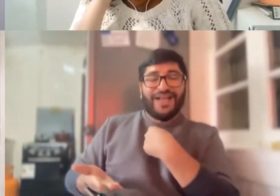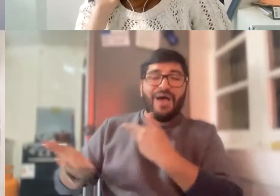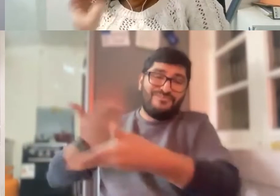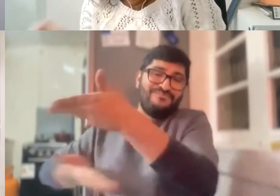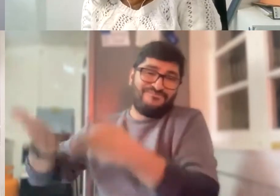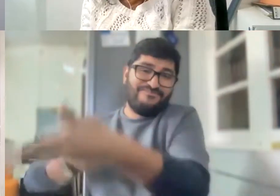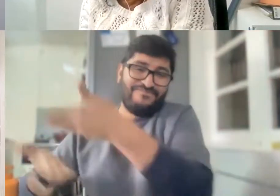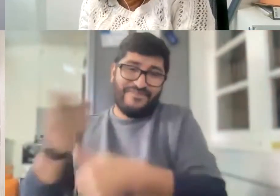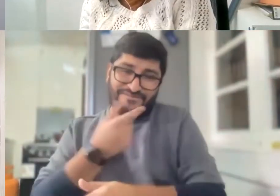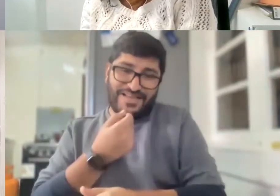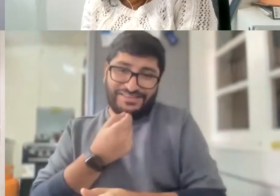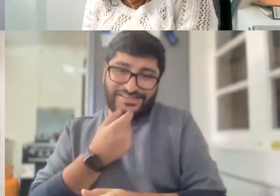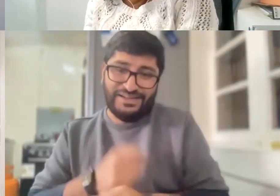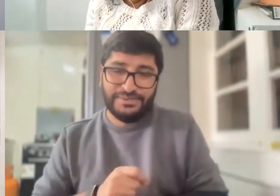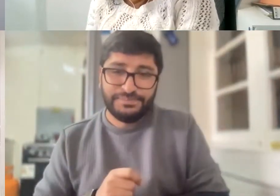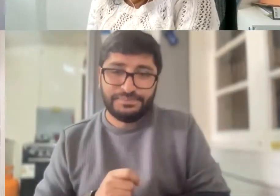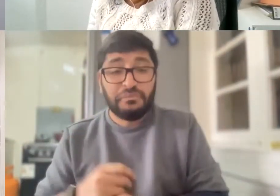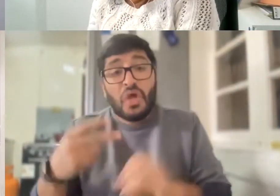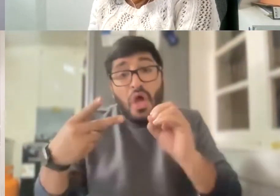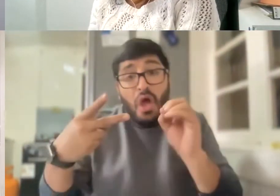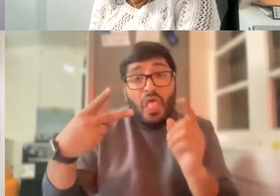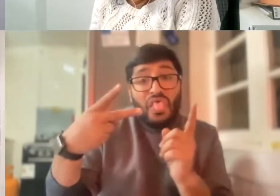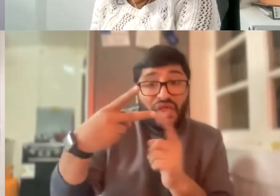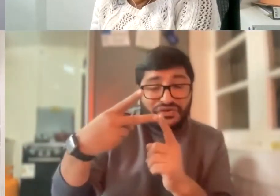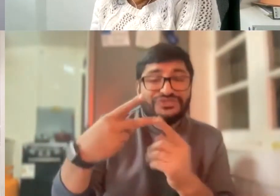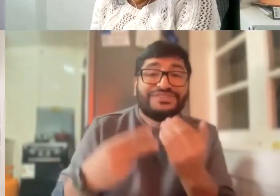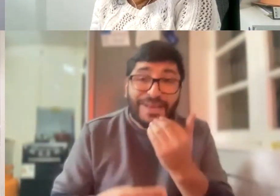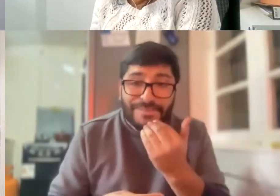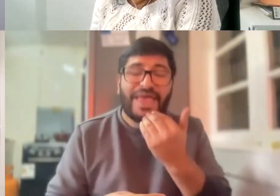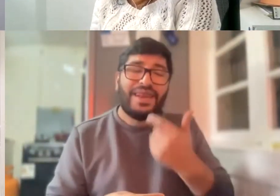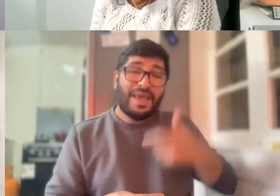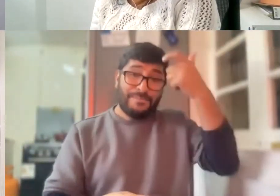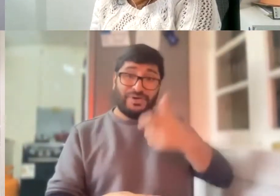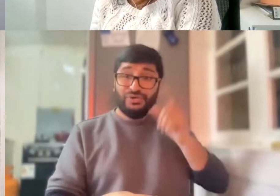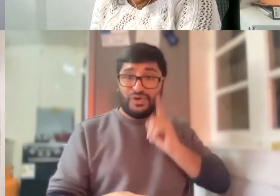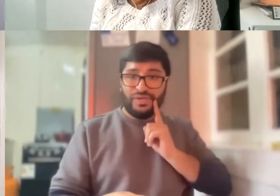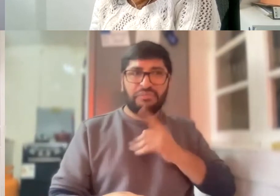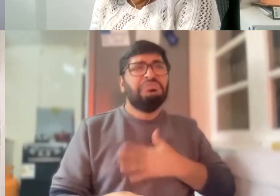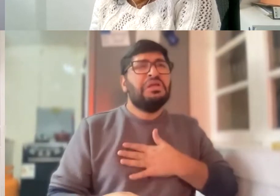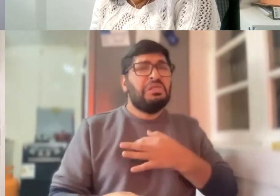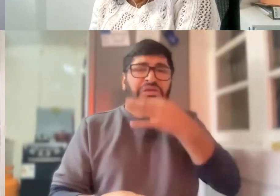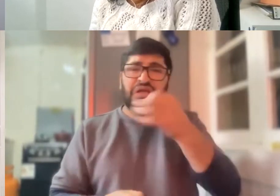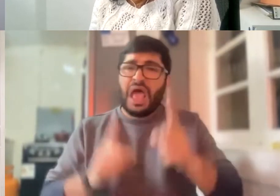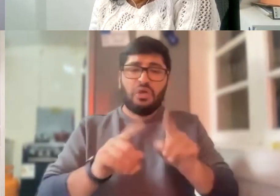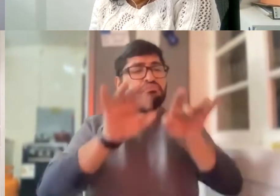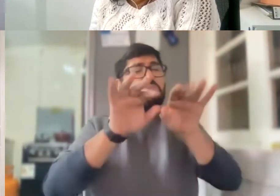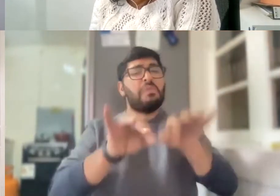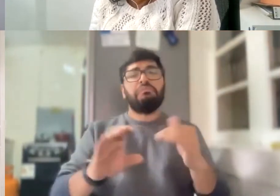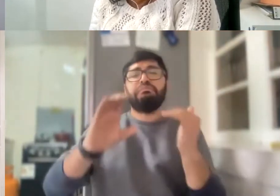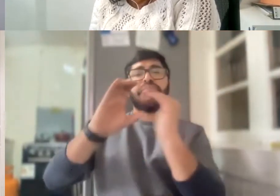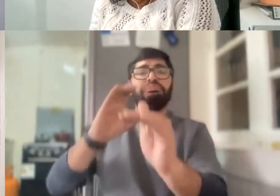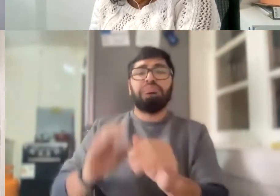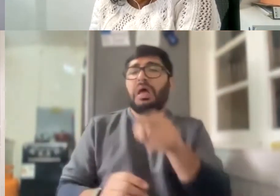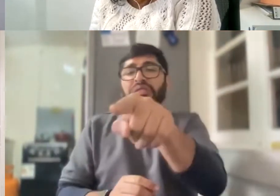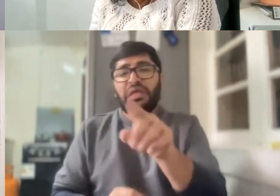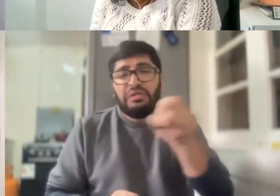persona, sí, me entiende. Y ahí puede empezar una comunicación y compartir. Las personas sordas, por ejemplo, se sienten